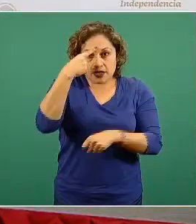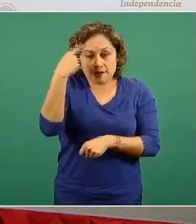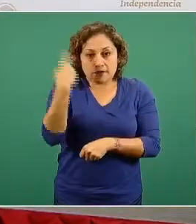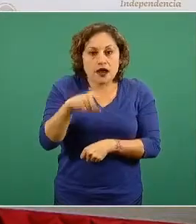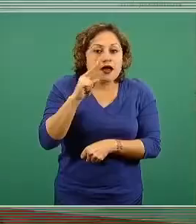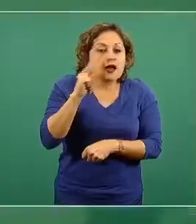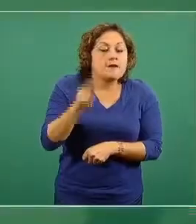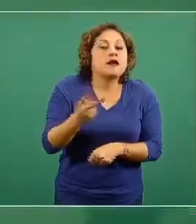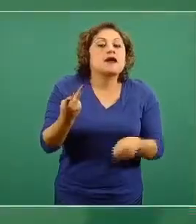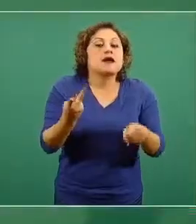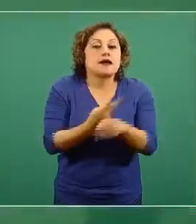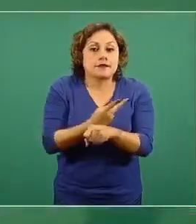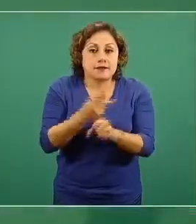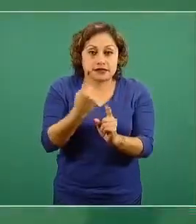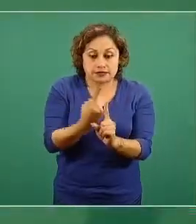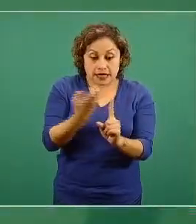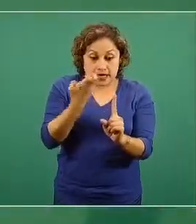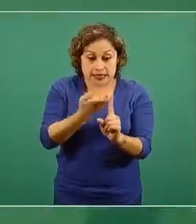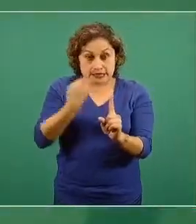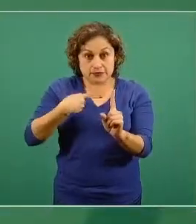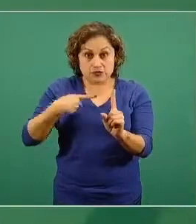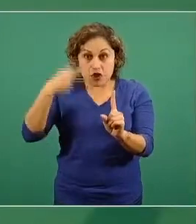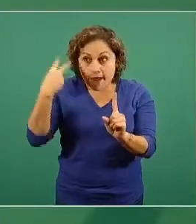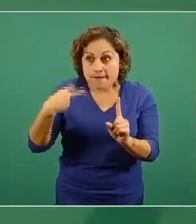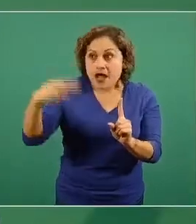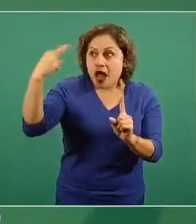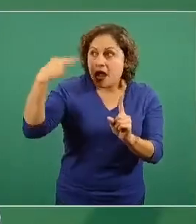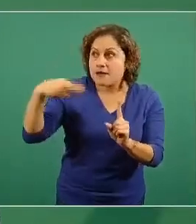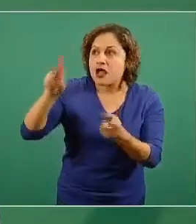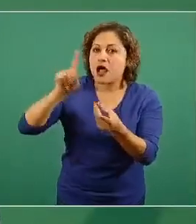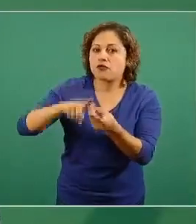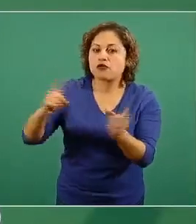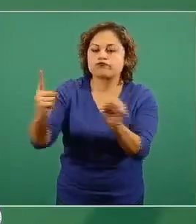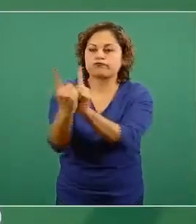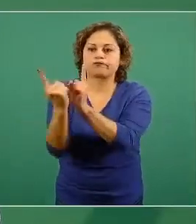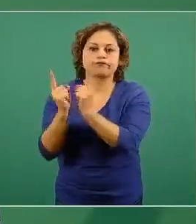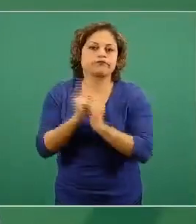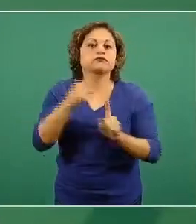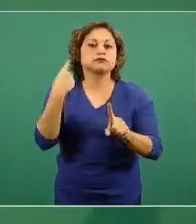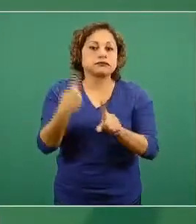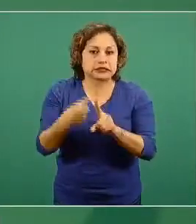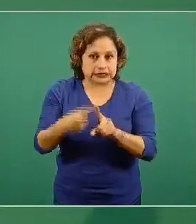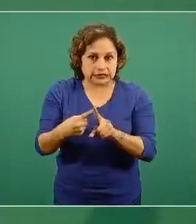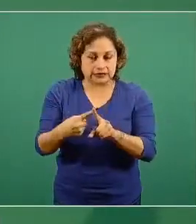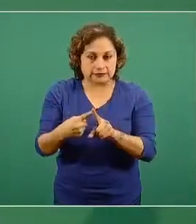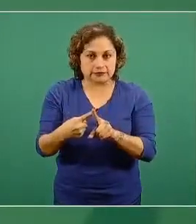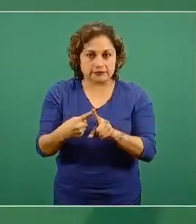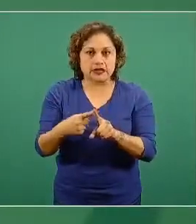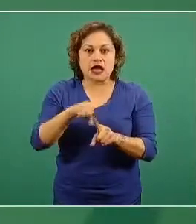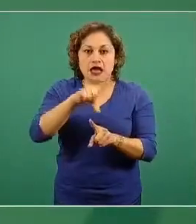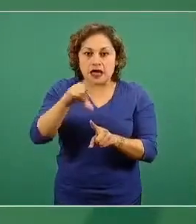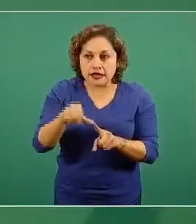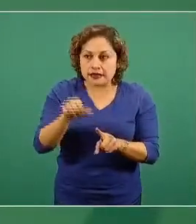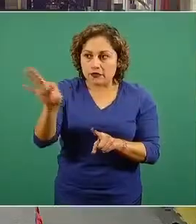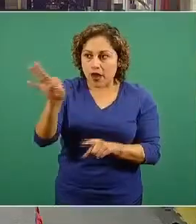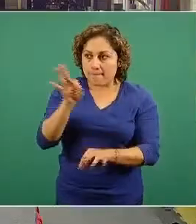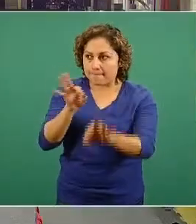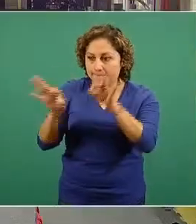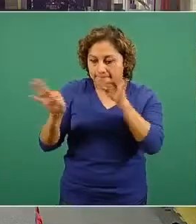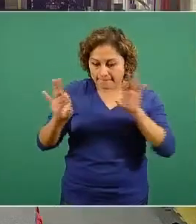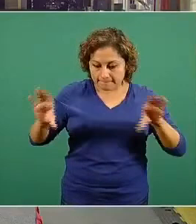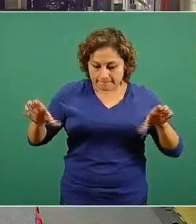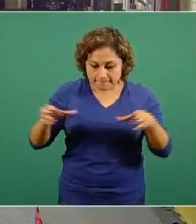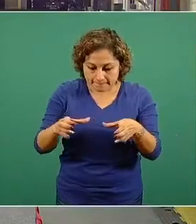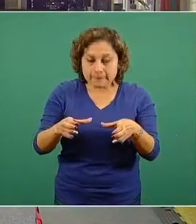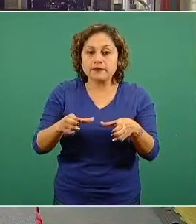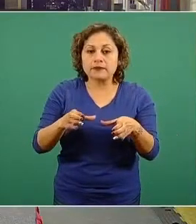antecedentes de viaje de la persona y en su momento, una vez identificada la variante como tal, subir